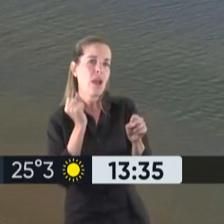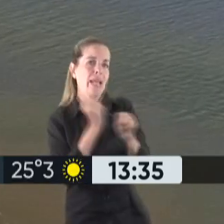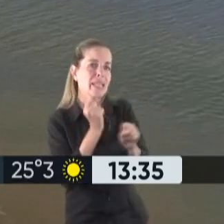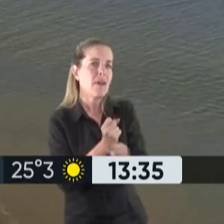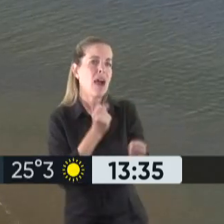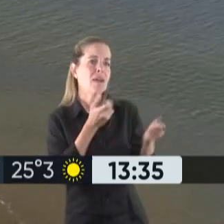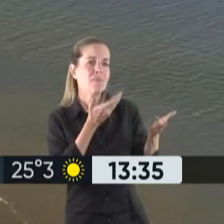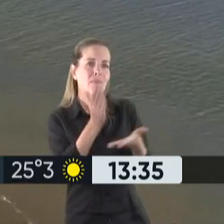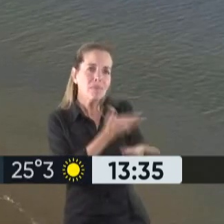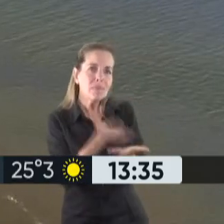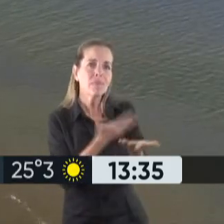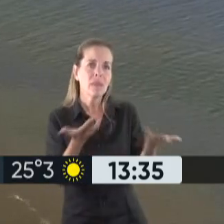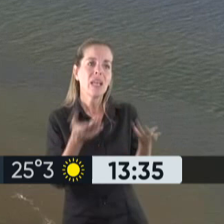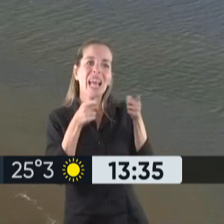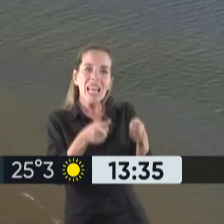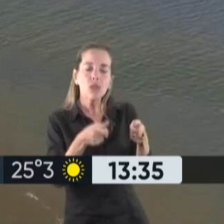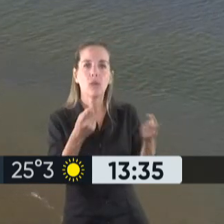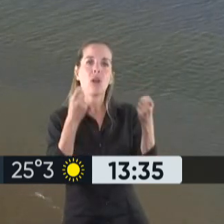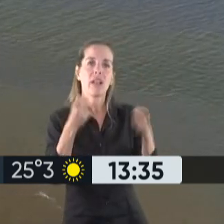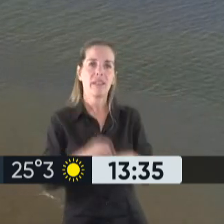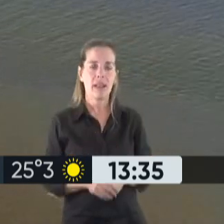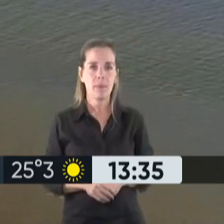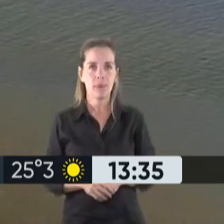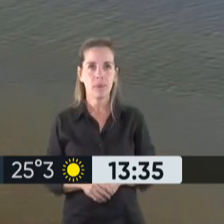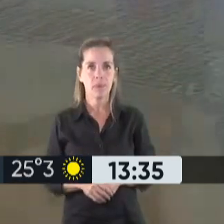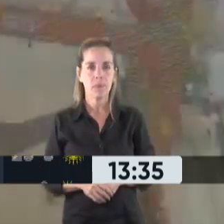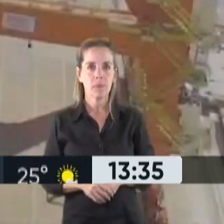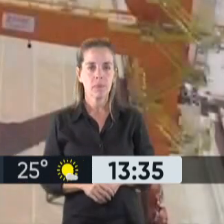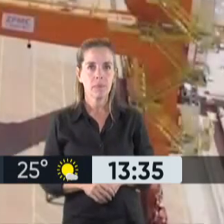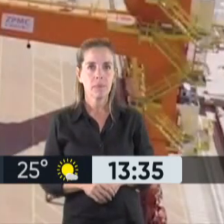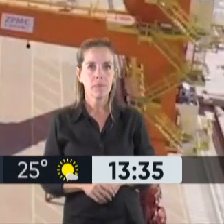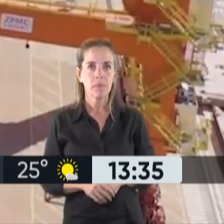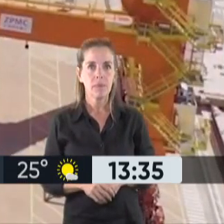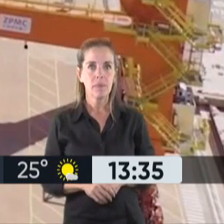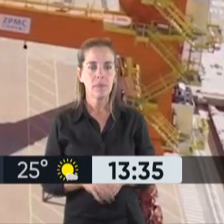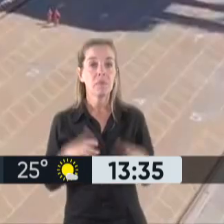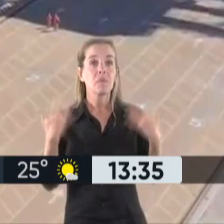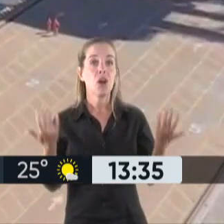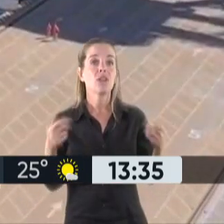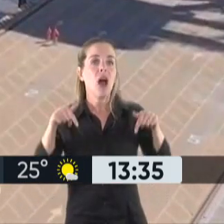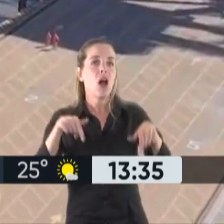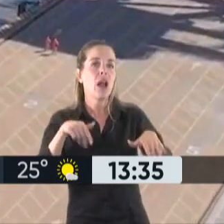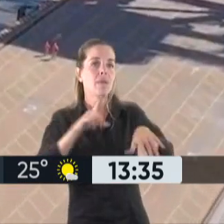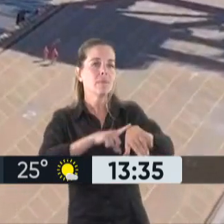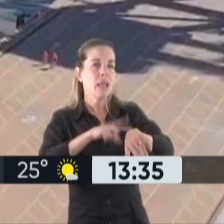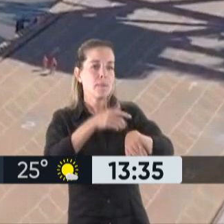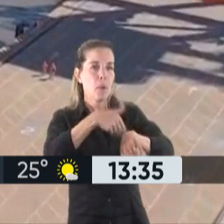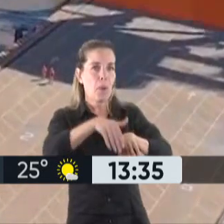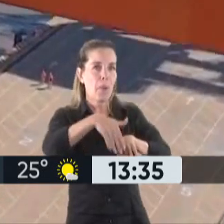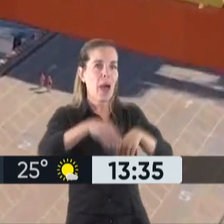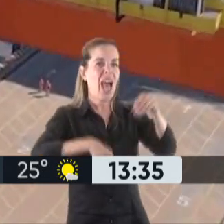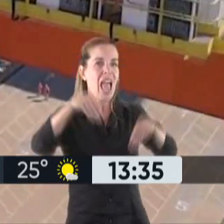trabajan. Eso es lo que hace falta. Por eso, en estos tiempos en que se aproximan